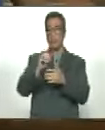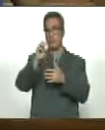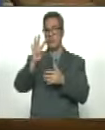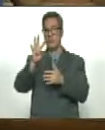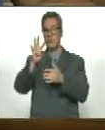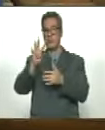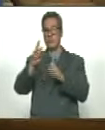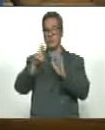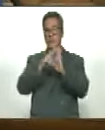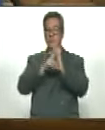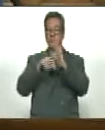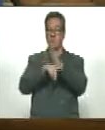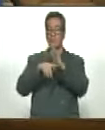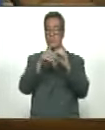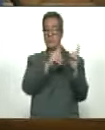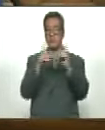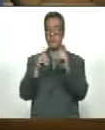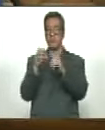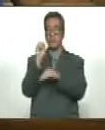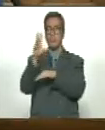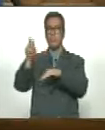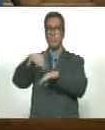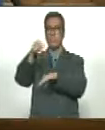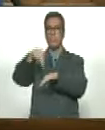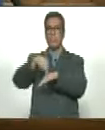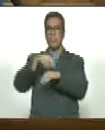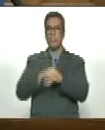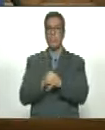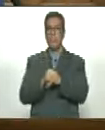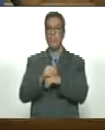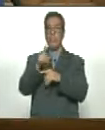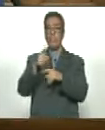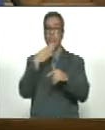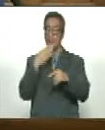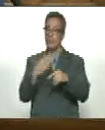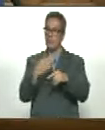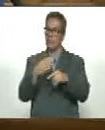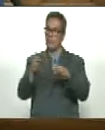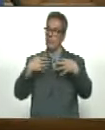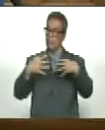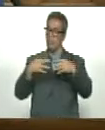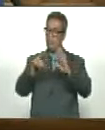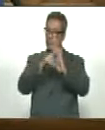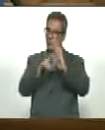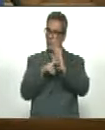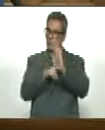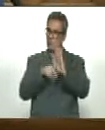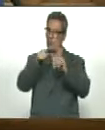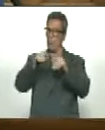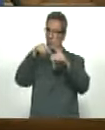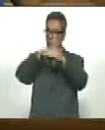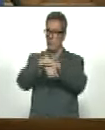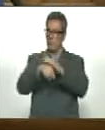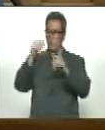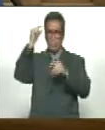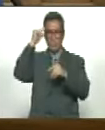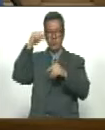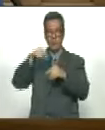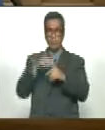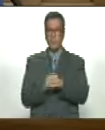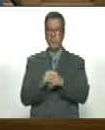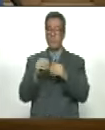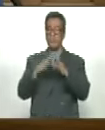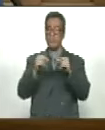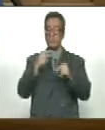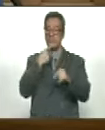104 del Reglamento Interior y de Debates de la Asamblea Nacional, y solicita la urgencia reglamentaria para ser incluido en el orden del día.